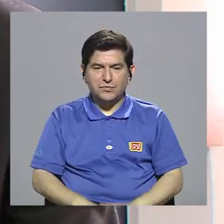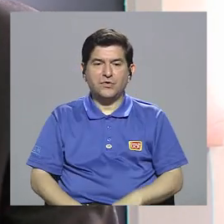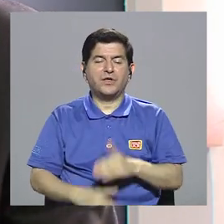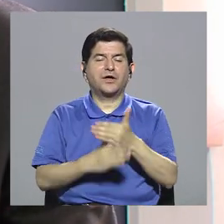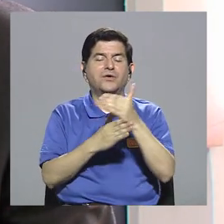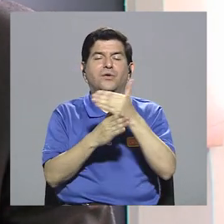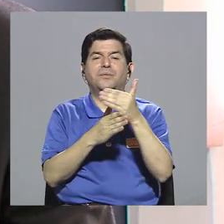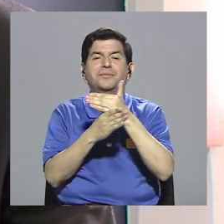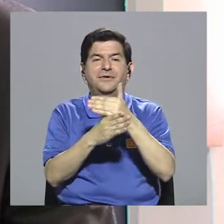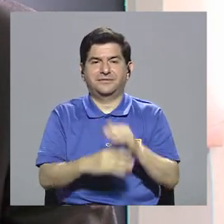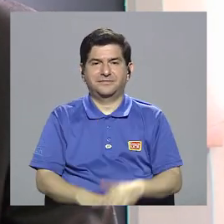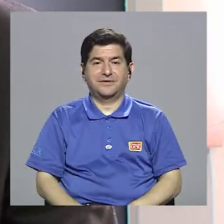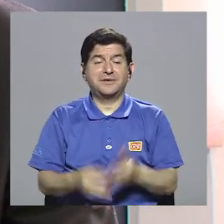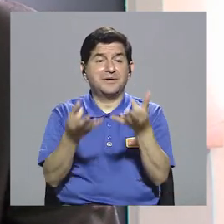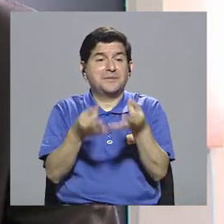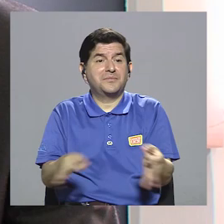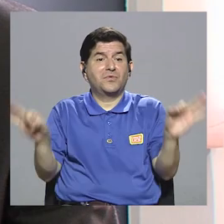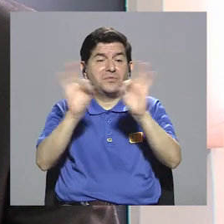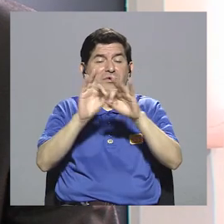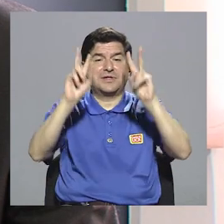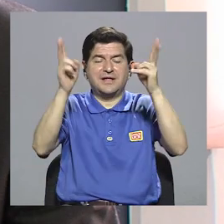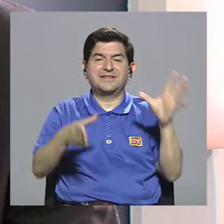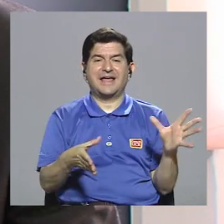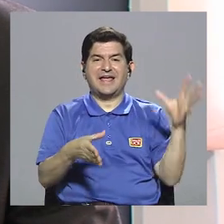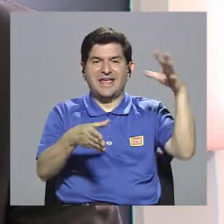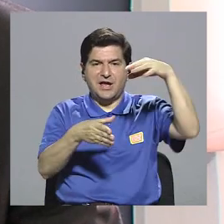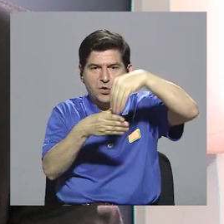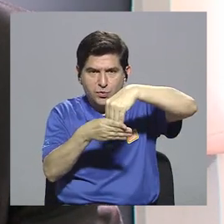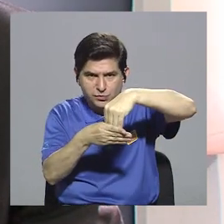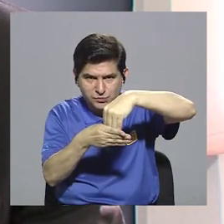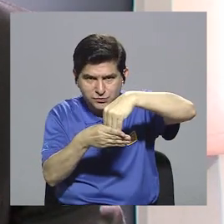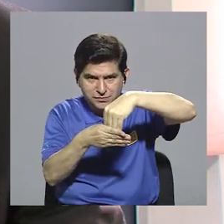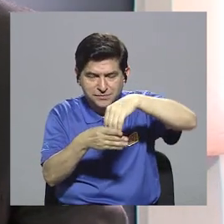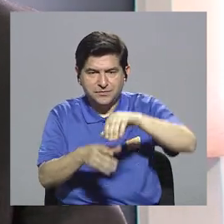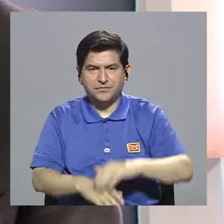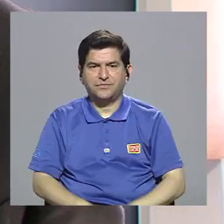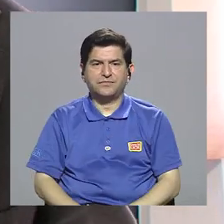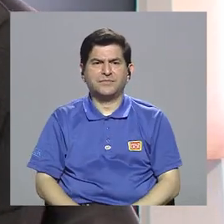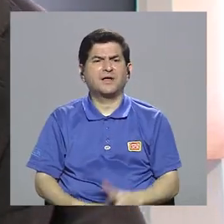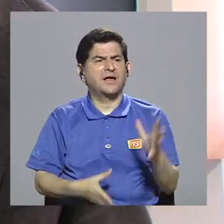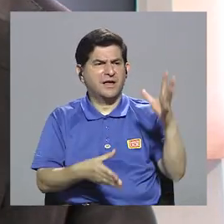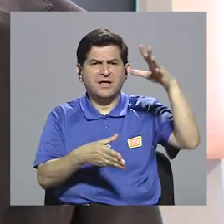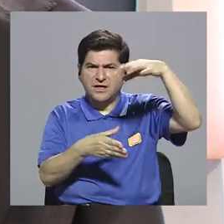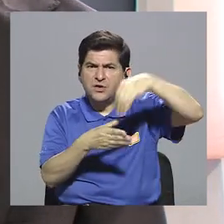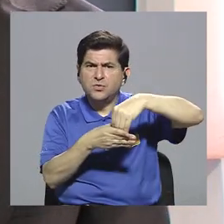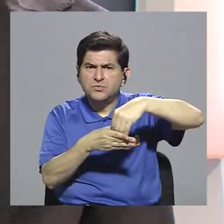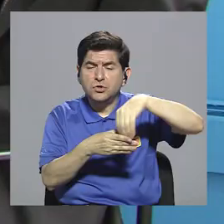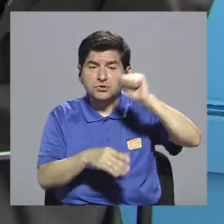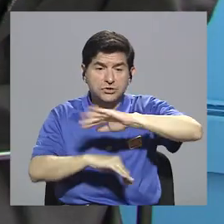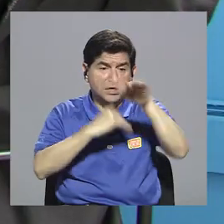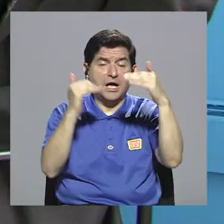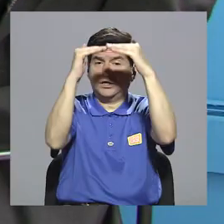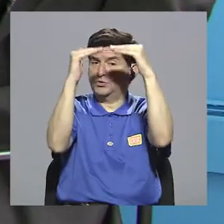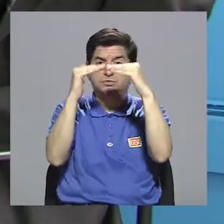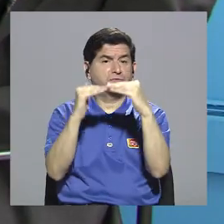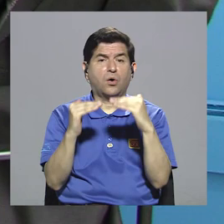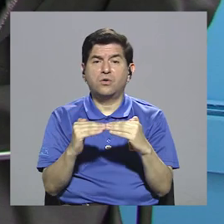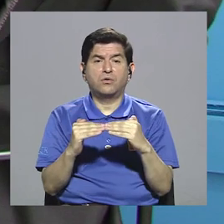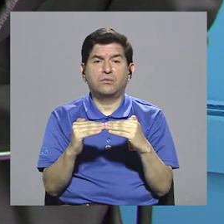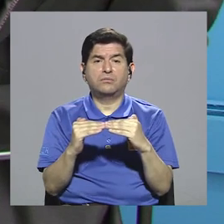tema de la inclusión de la inclusión a todo nivel pero también del adulto